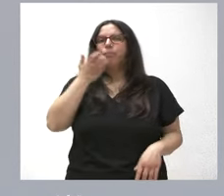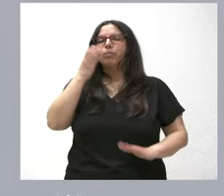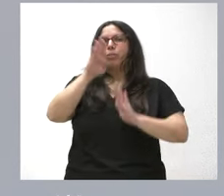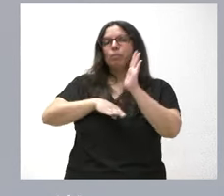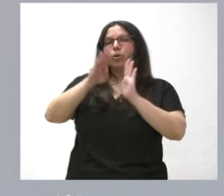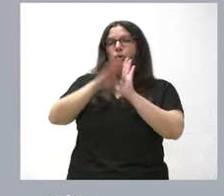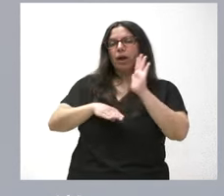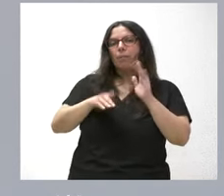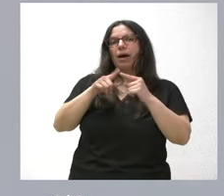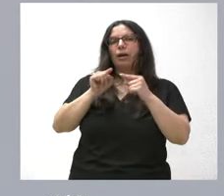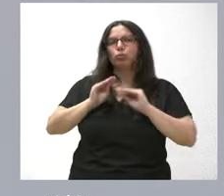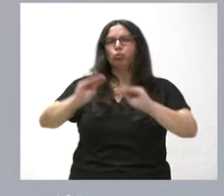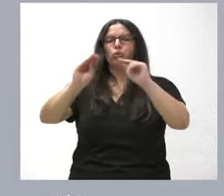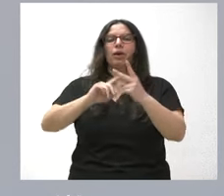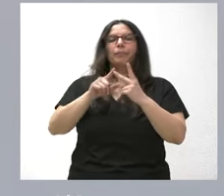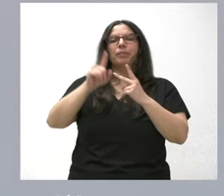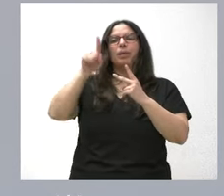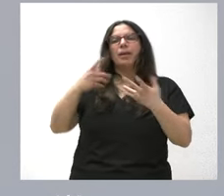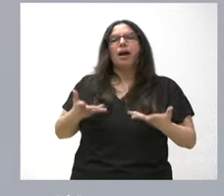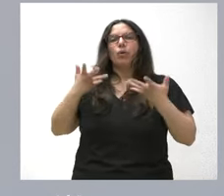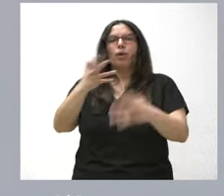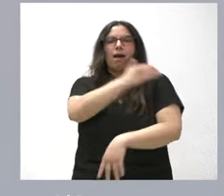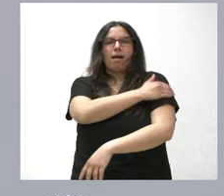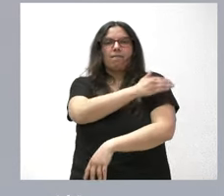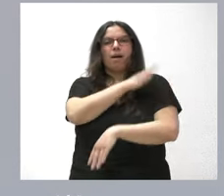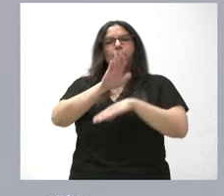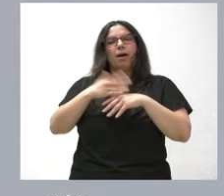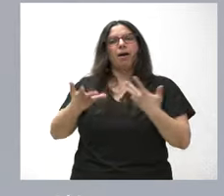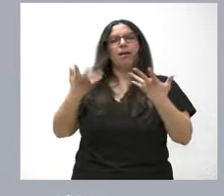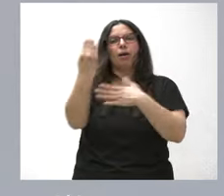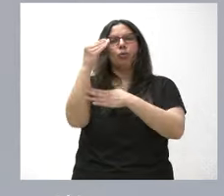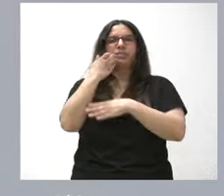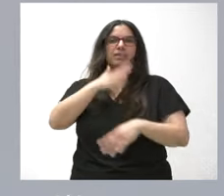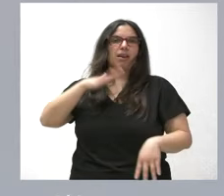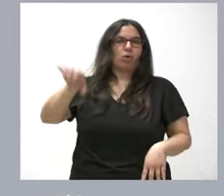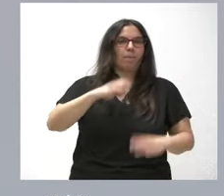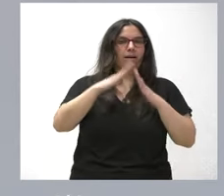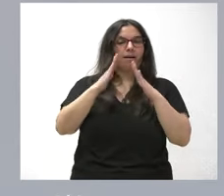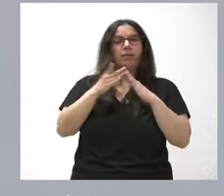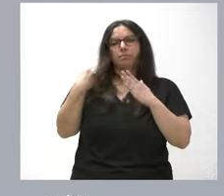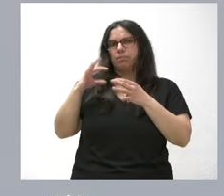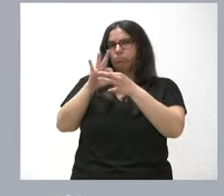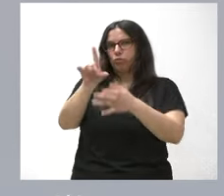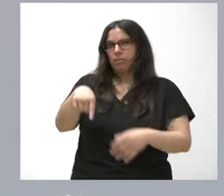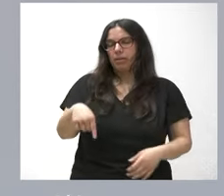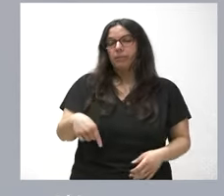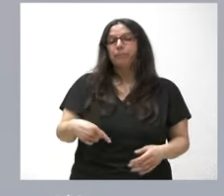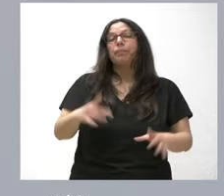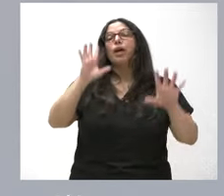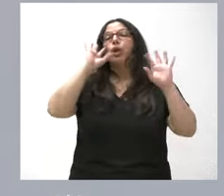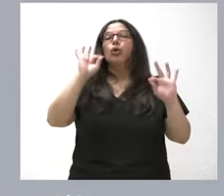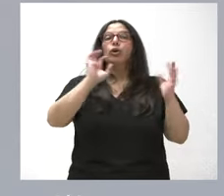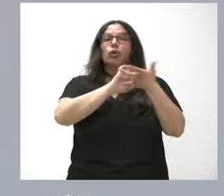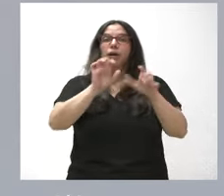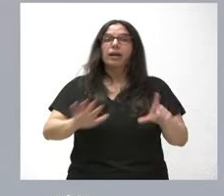tuya, como ayudar a los avales para los jóvenes que adquieren una vivienda, pues va en esa dirección. Lógicamente, en Castilla y León